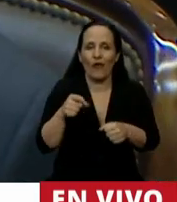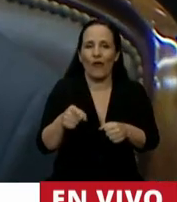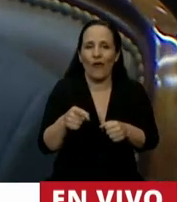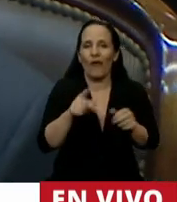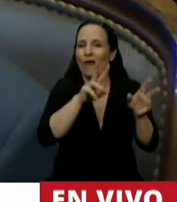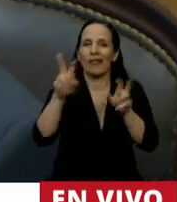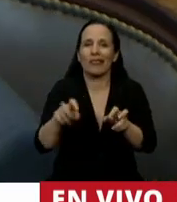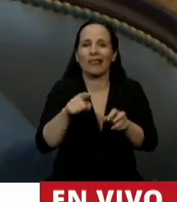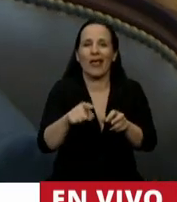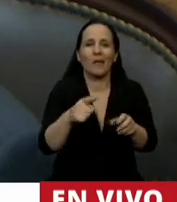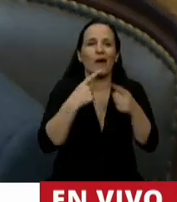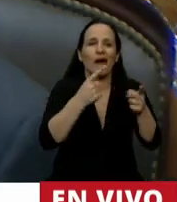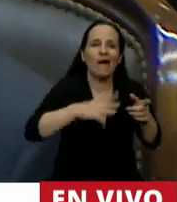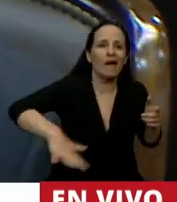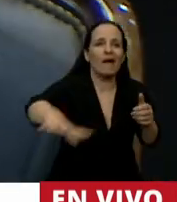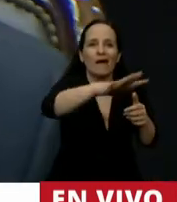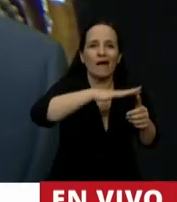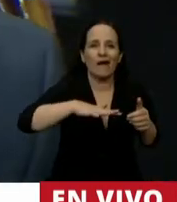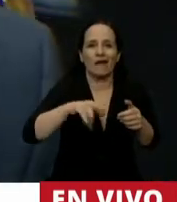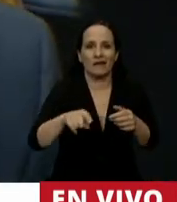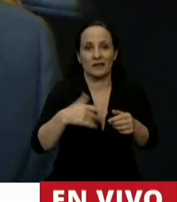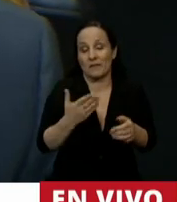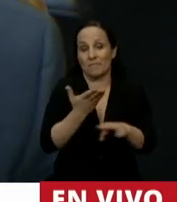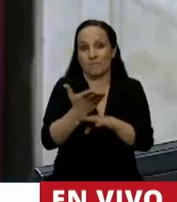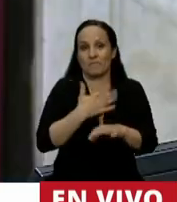tratar este tema en una consulta popular, una moción de